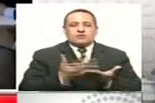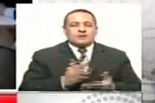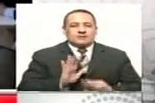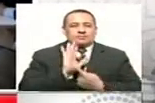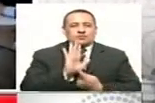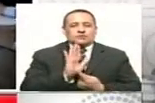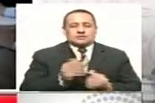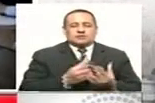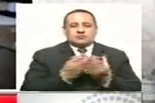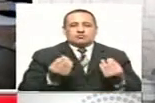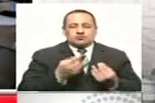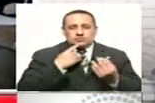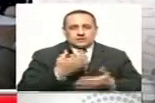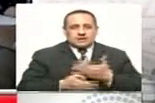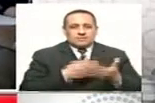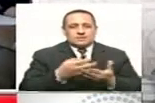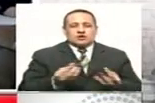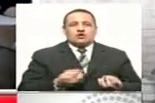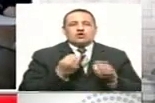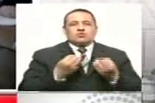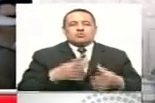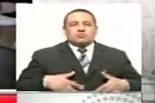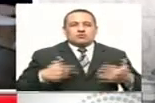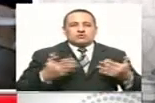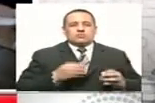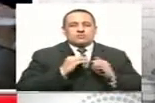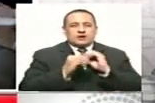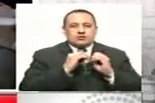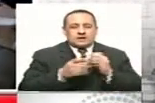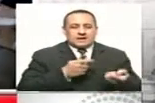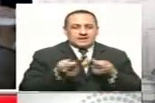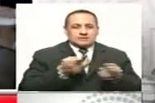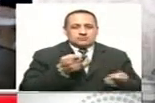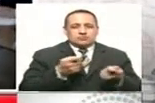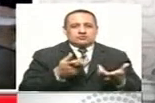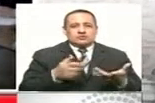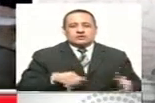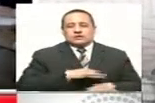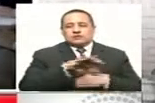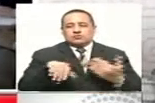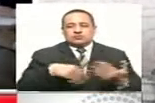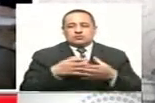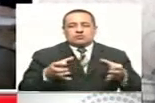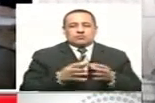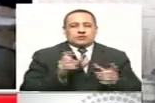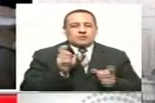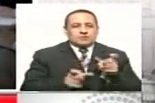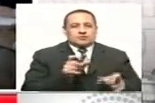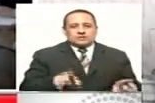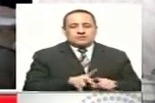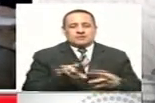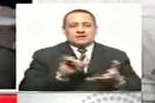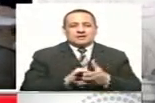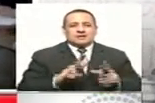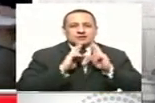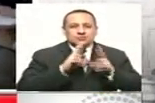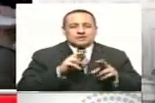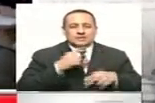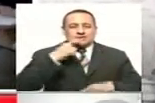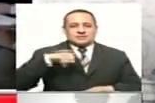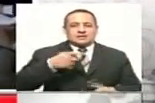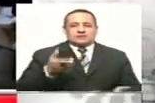mucho de la dinámica de cómo podemos mejorar la gestión en bien de la población y responder a esas